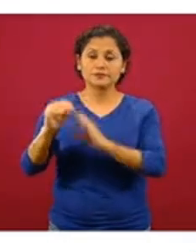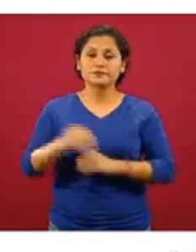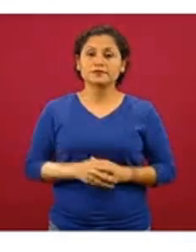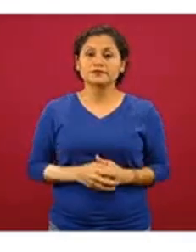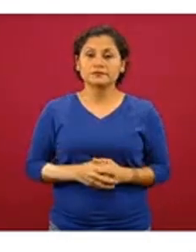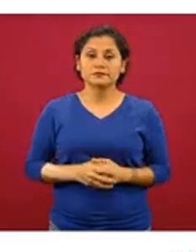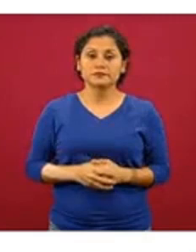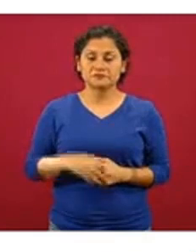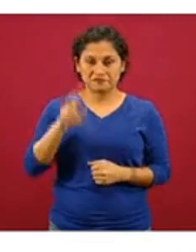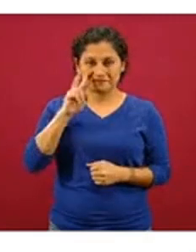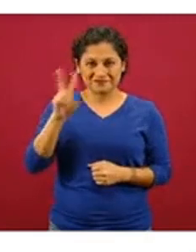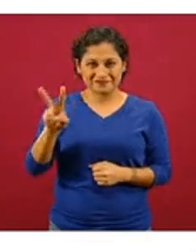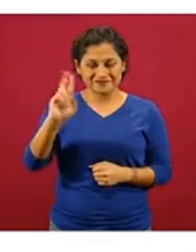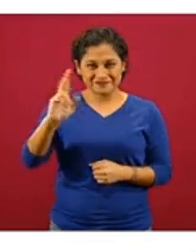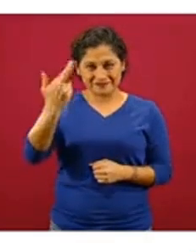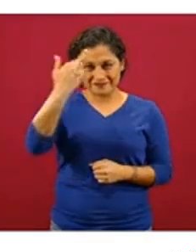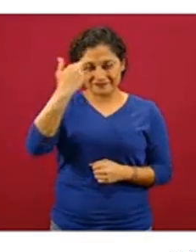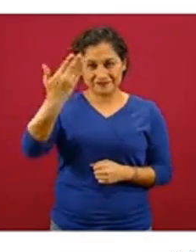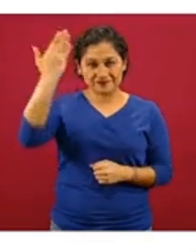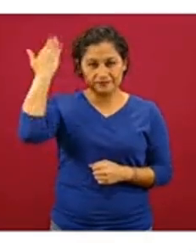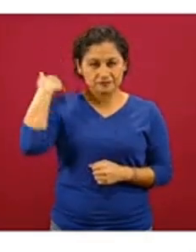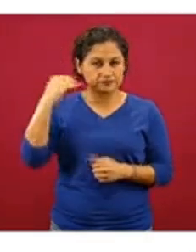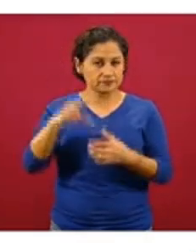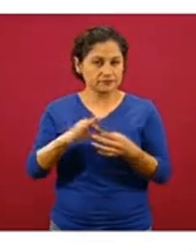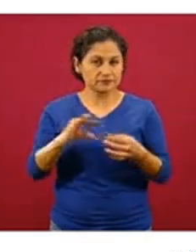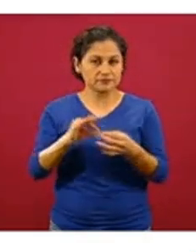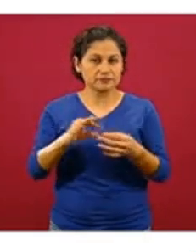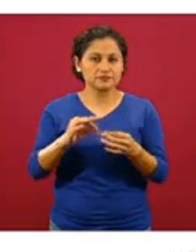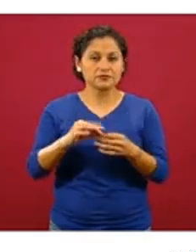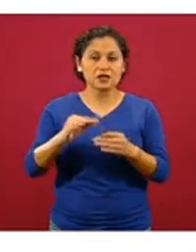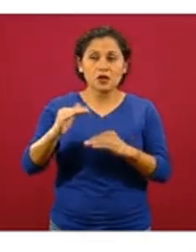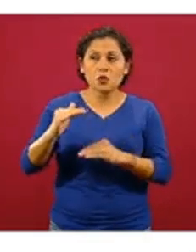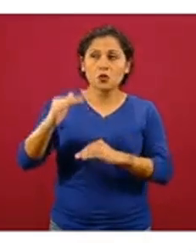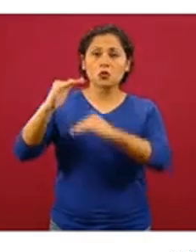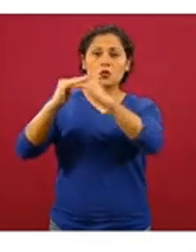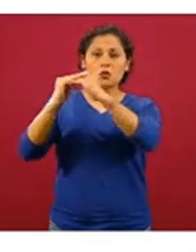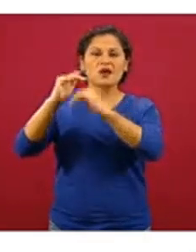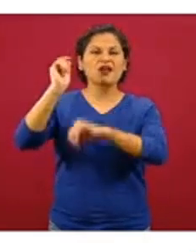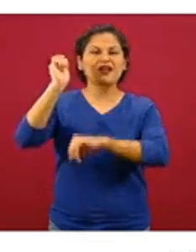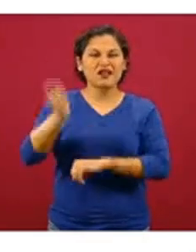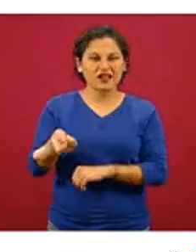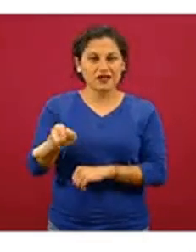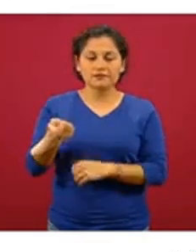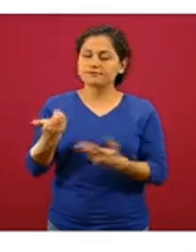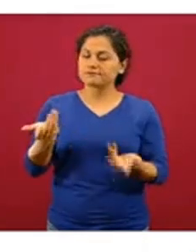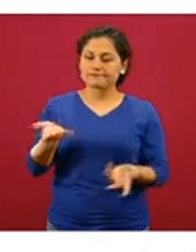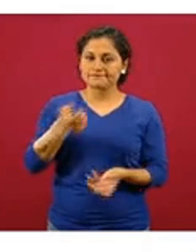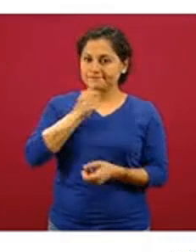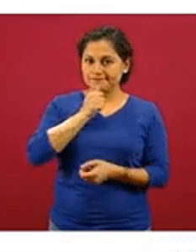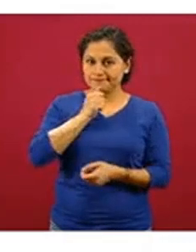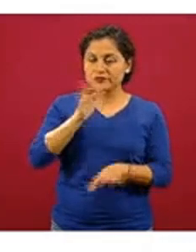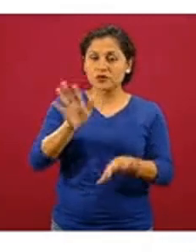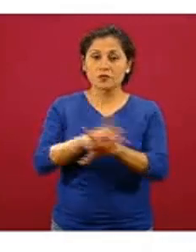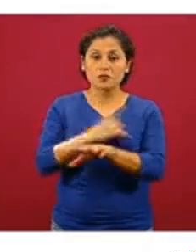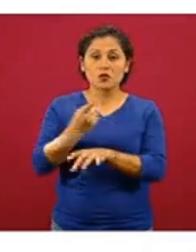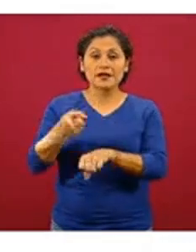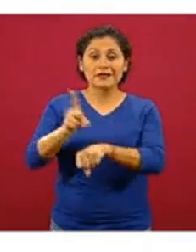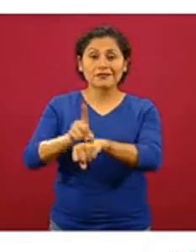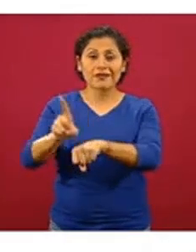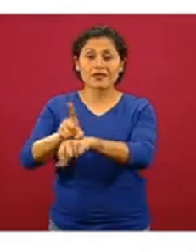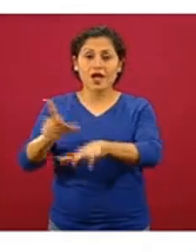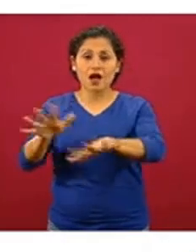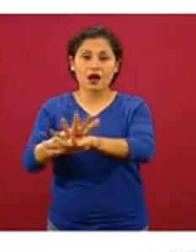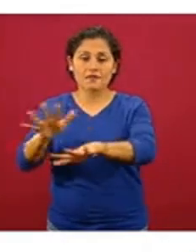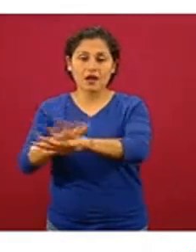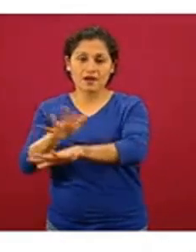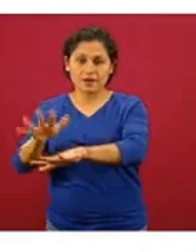cualquier curva epidémica, ya sea de casos o de defunciones, no es interpretable porque cambiará. Mañana que veamos estos últimos